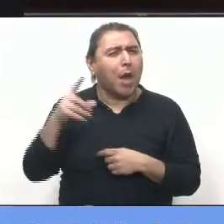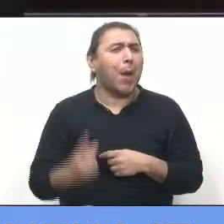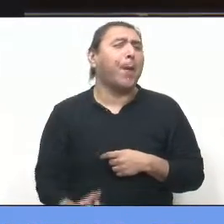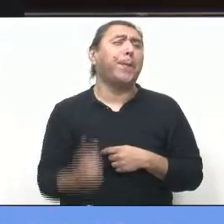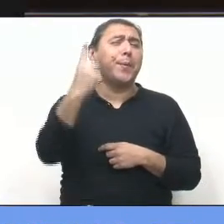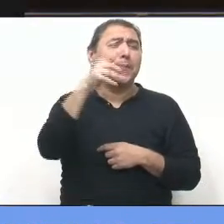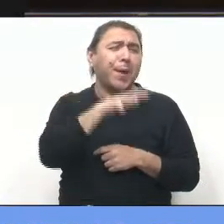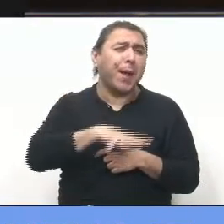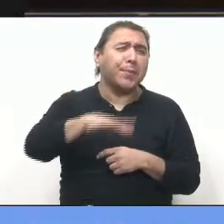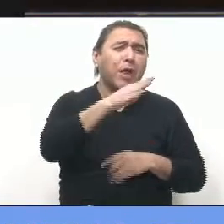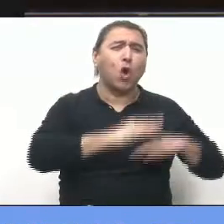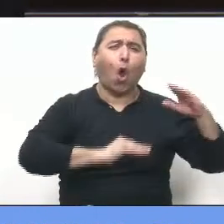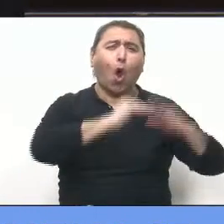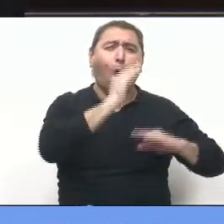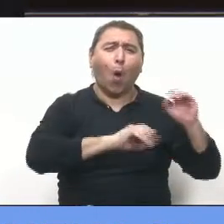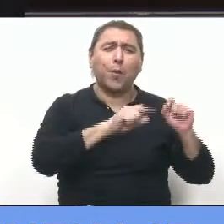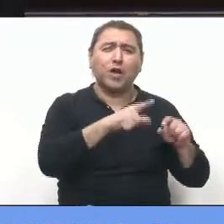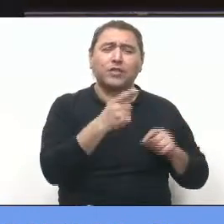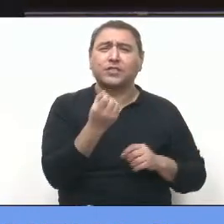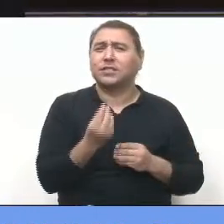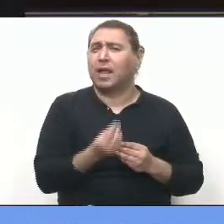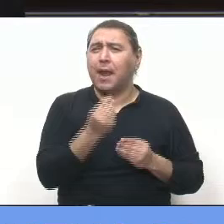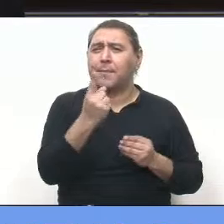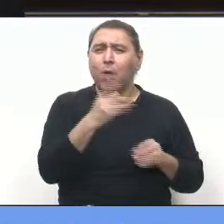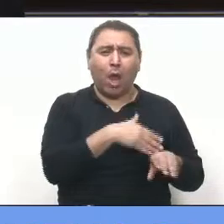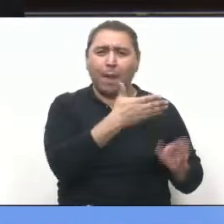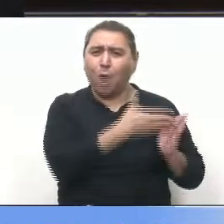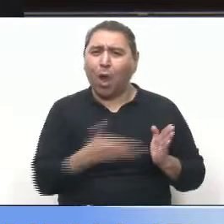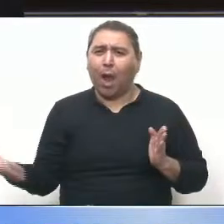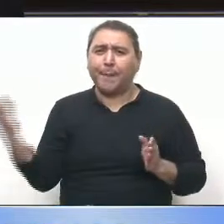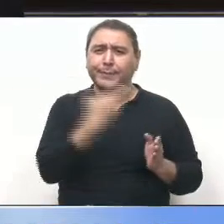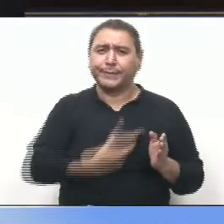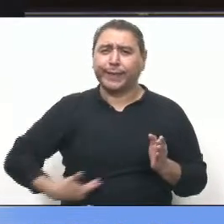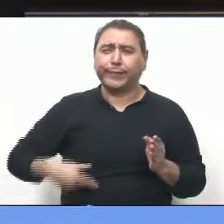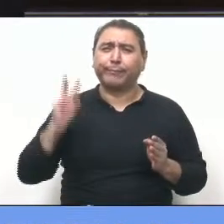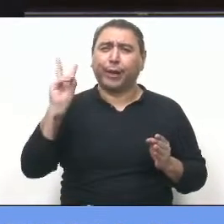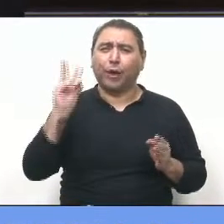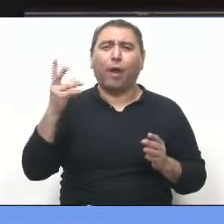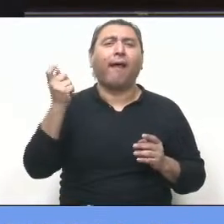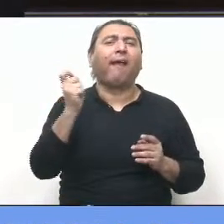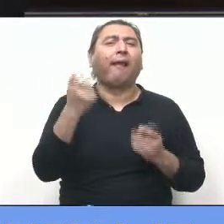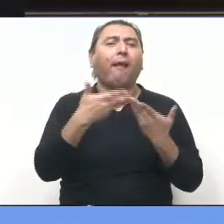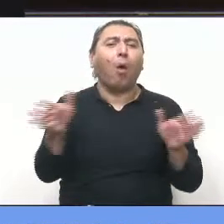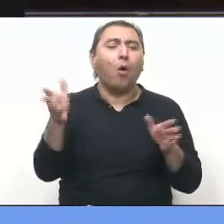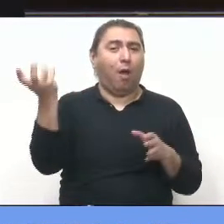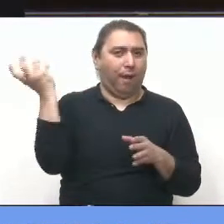hicieron, que se hizo en la época de Perón y que Eva fue a inaugurarlo.